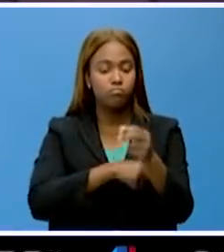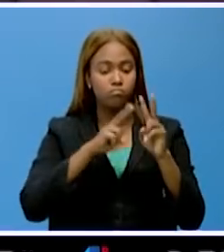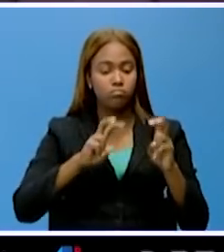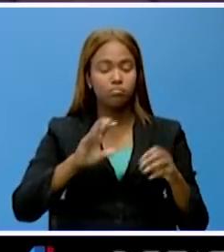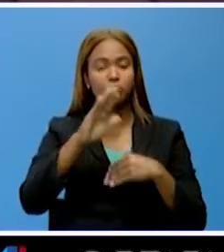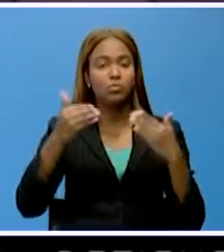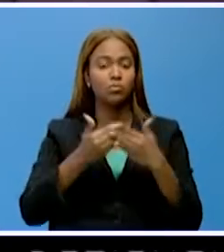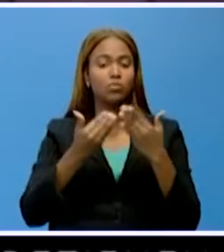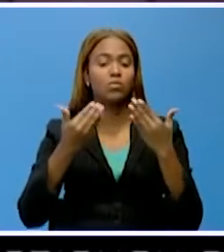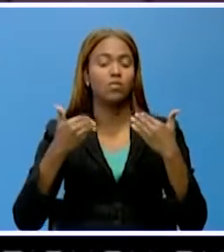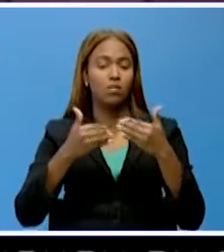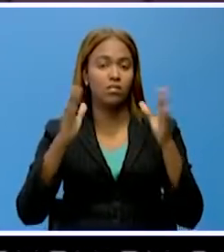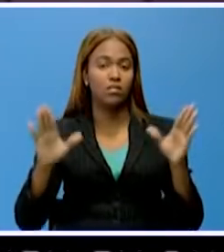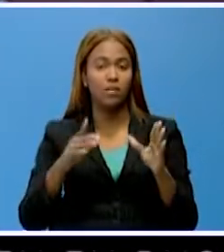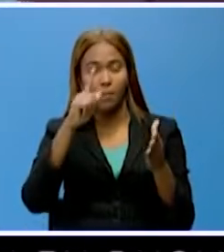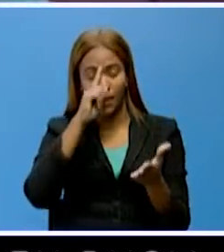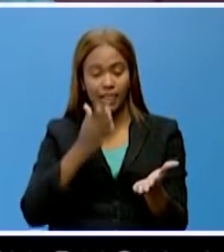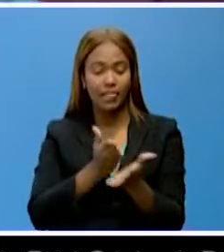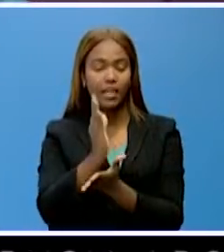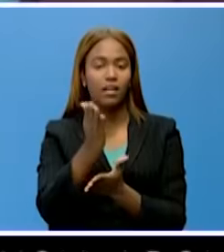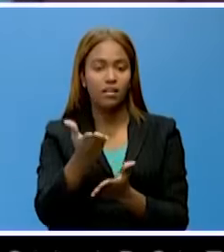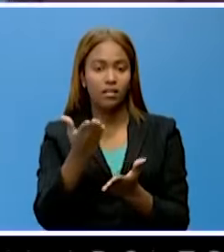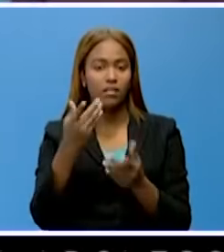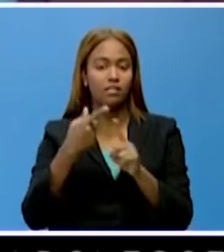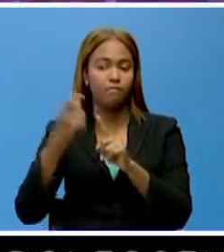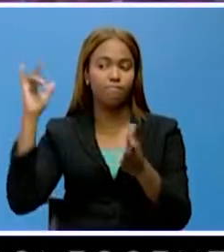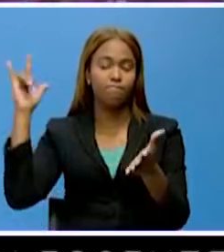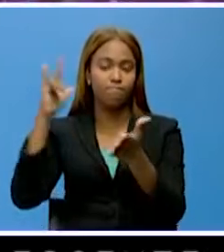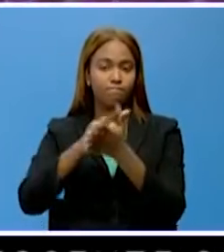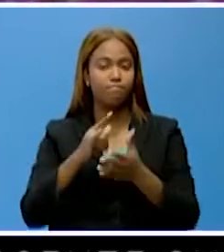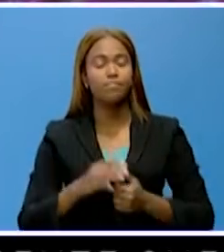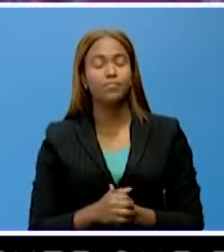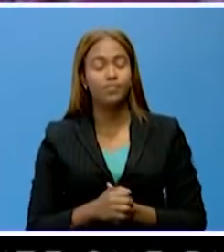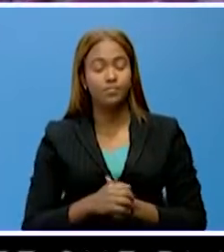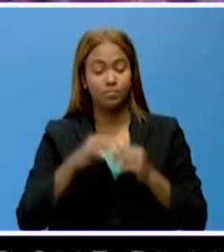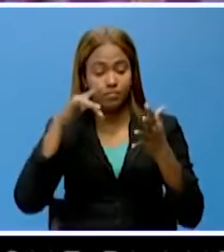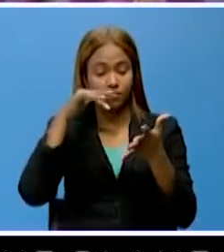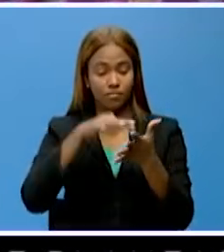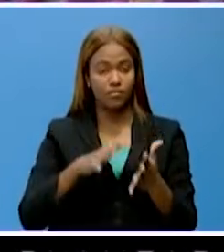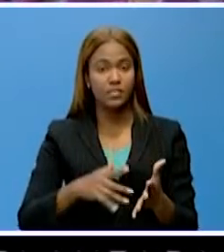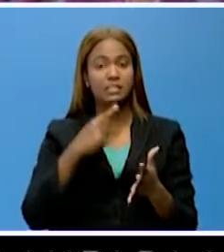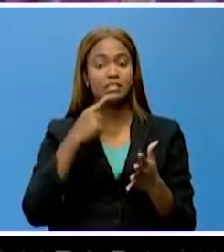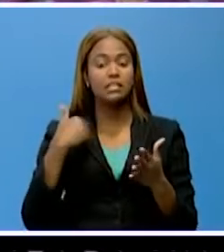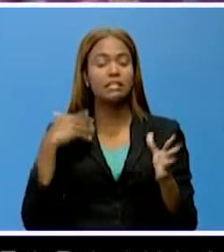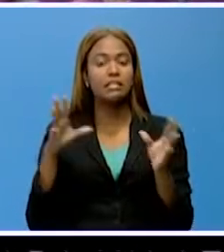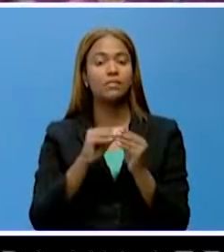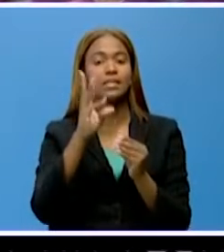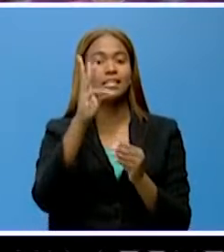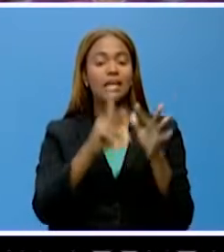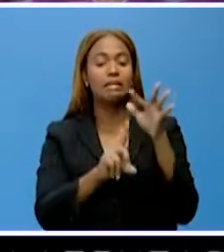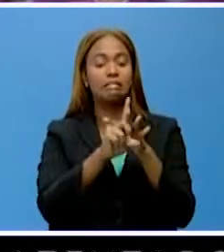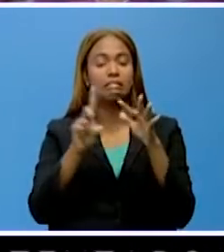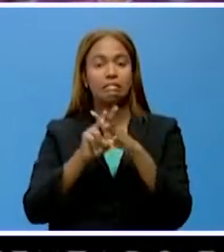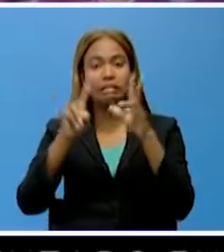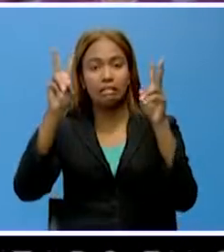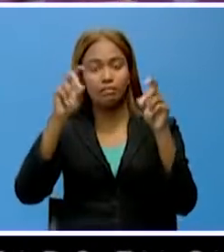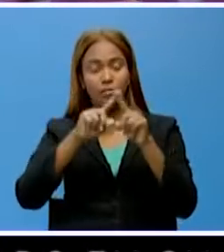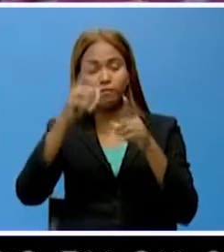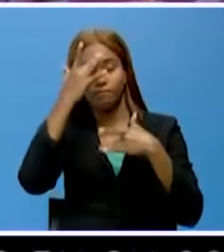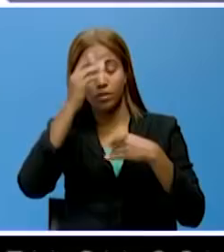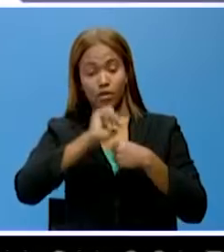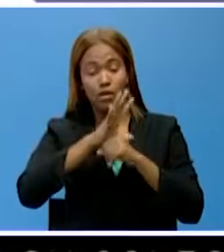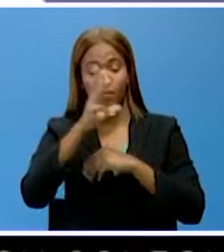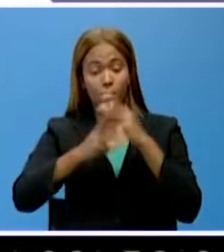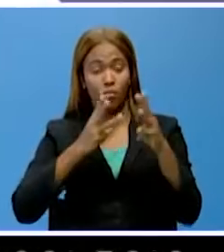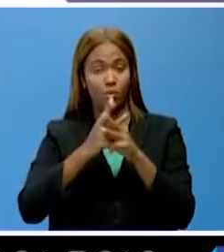se hace a la entrada en los aeropuertos. Estudios arrojan la presencia de al menos 6 variantes del coronavirus a nivel